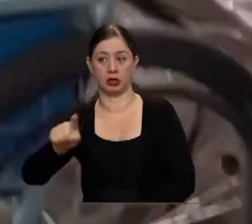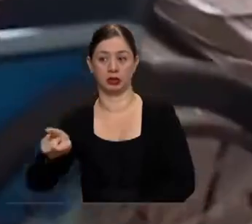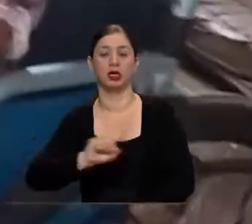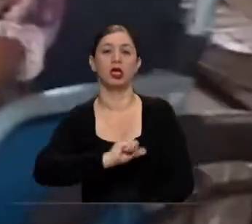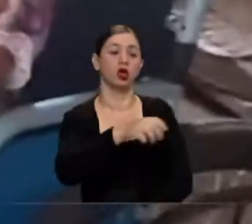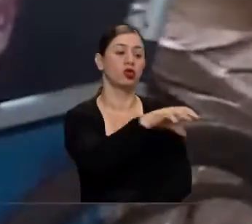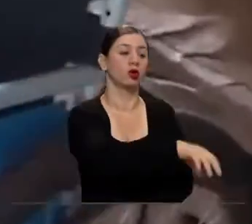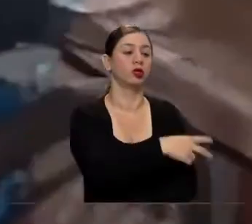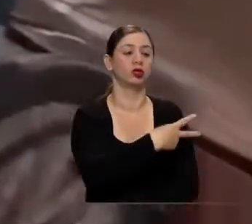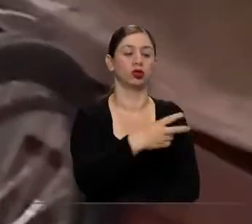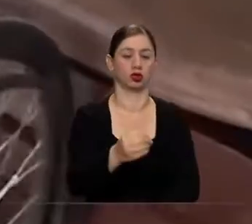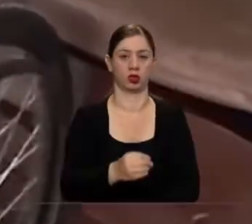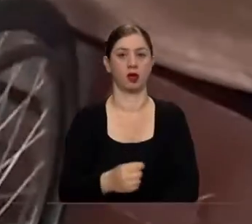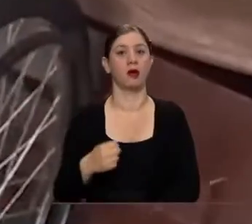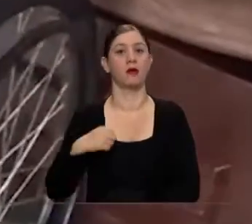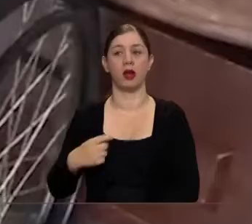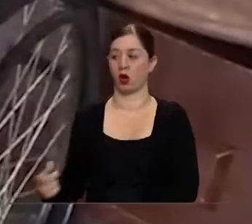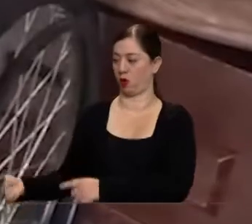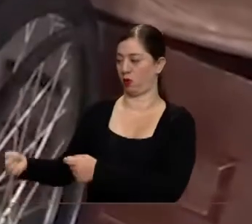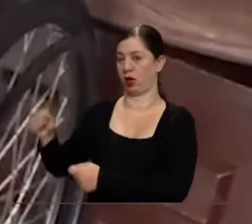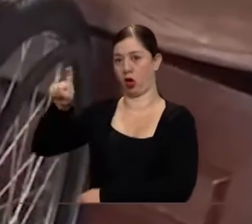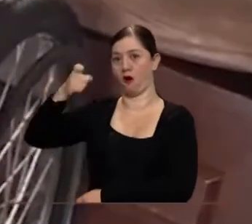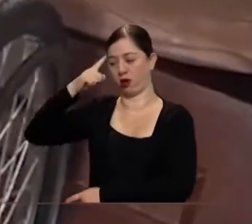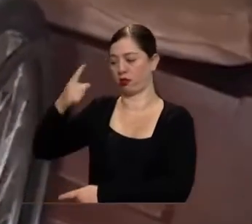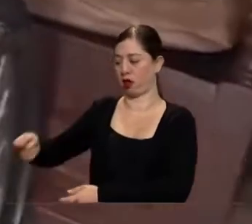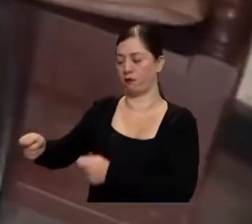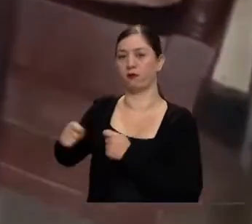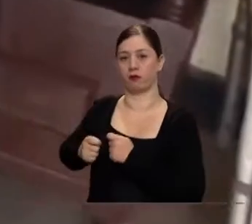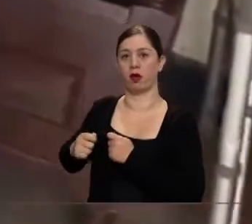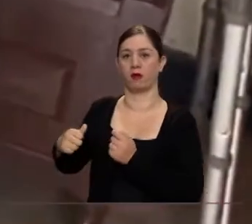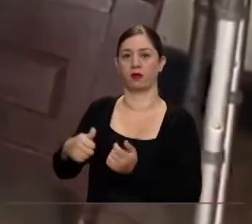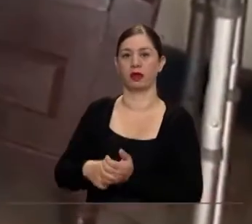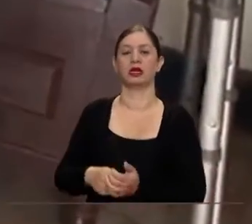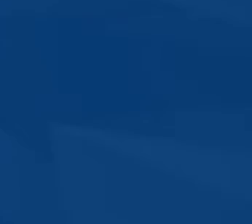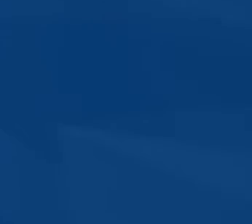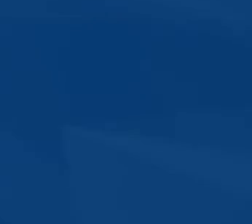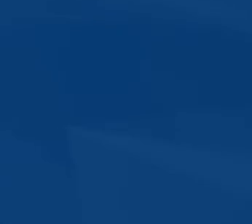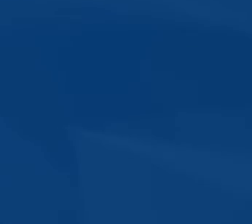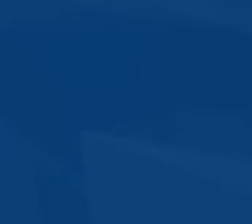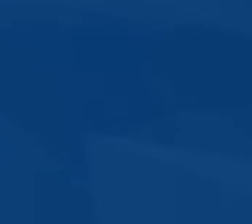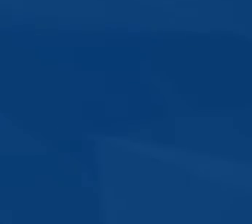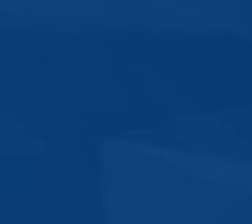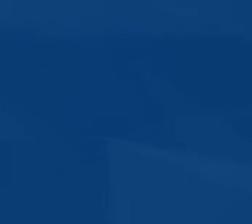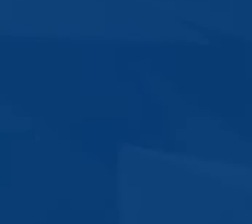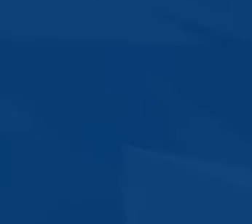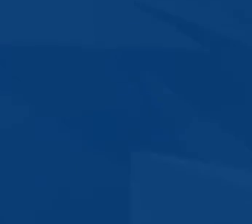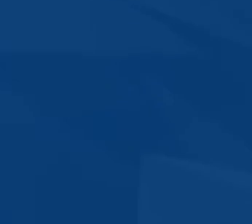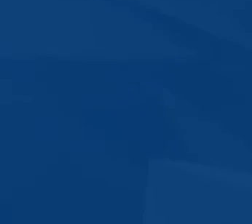nosotros de la plata que nos da Gobernación se le apoyan a 140 adultos mayores.